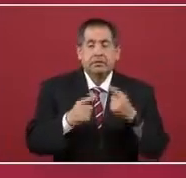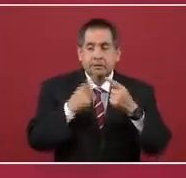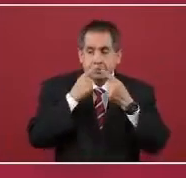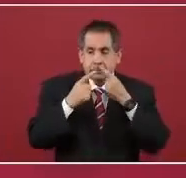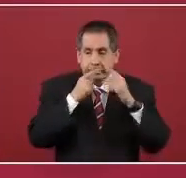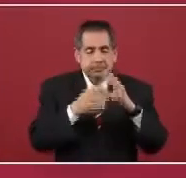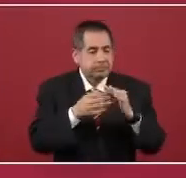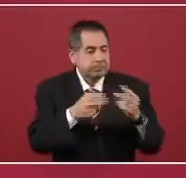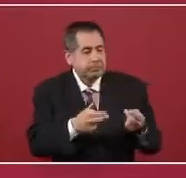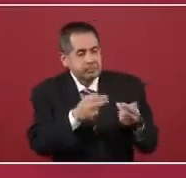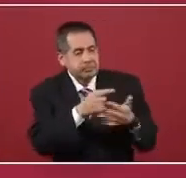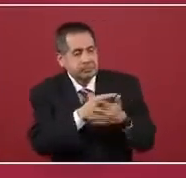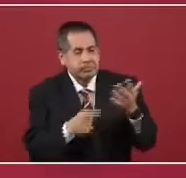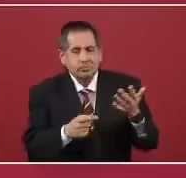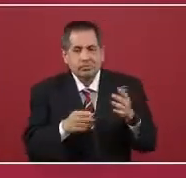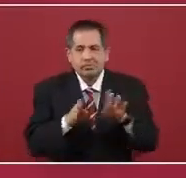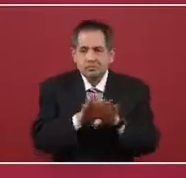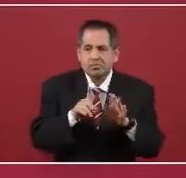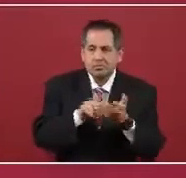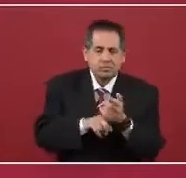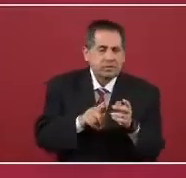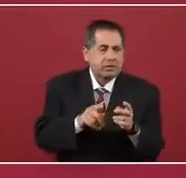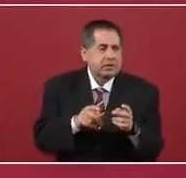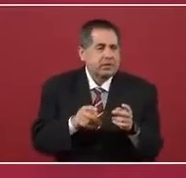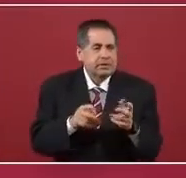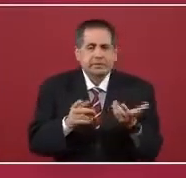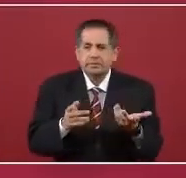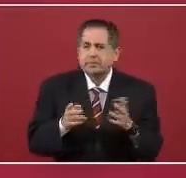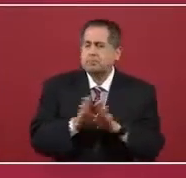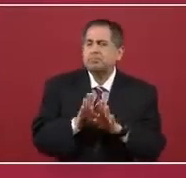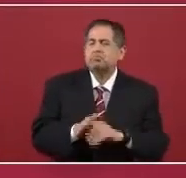negociaciones salariales